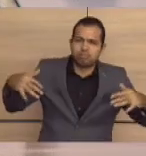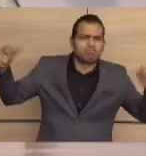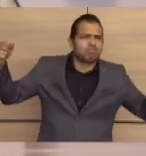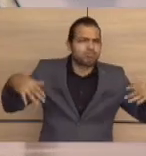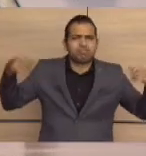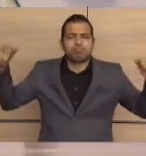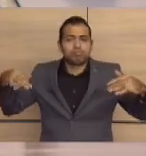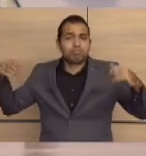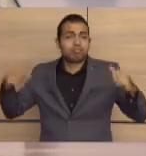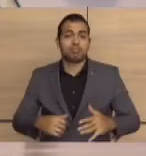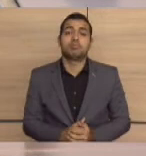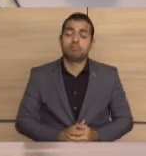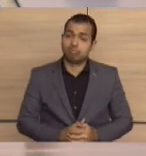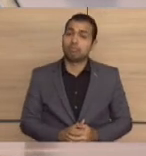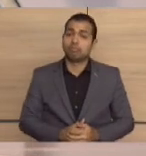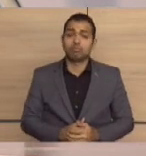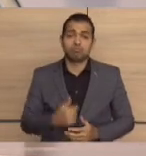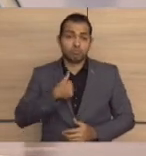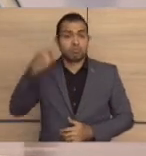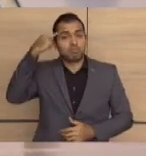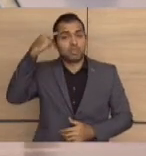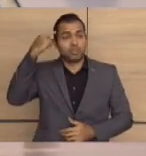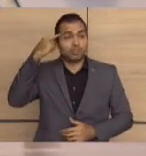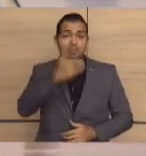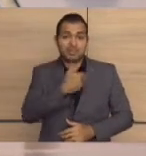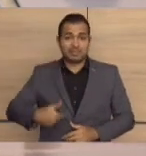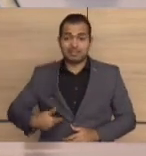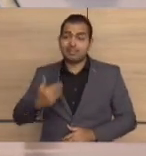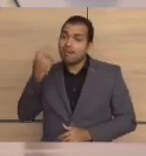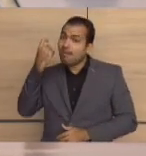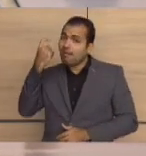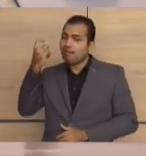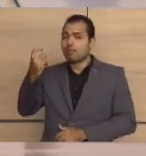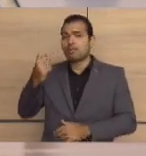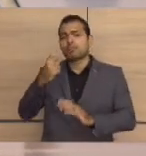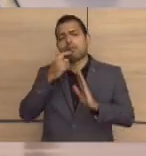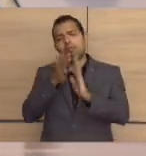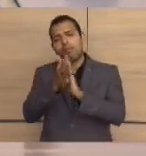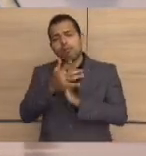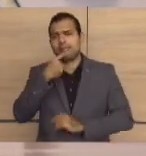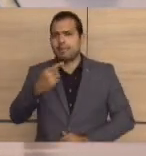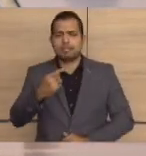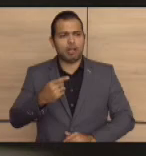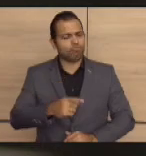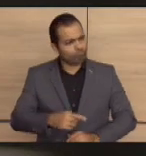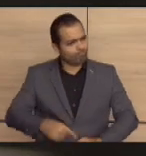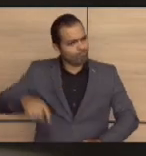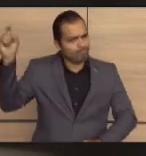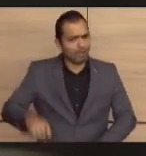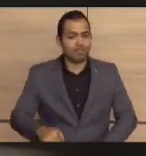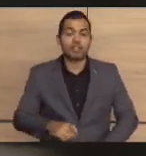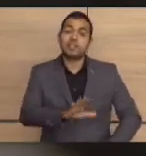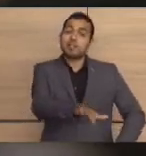del presidente fue absolutamente claro, y la voluntad política es vital para hacer el ejercicio, nos dio un mandato muy claro que la ministra